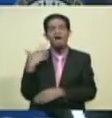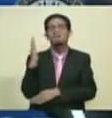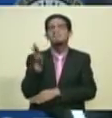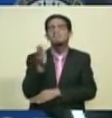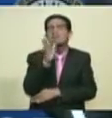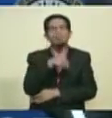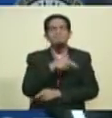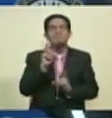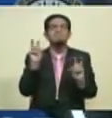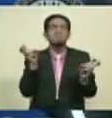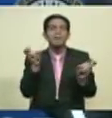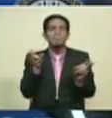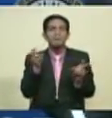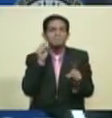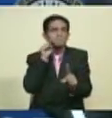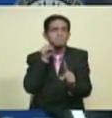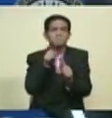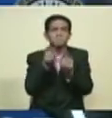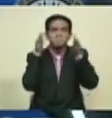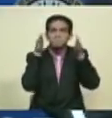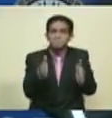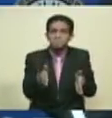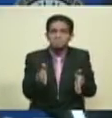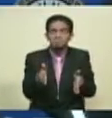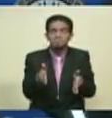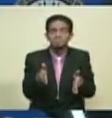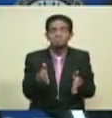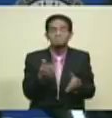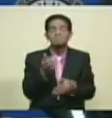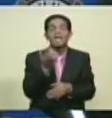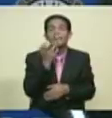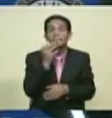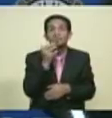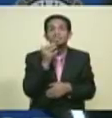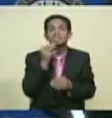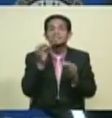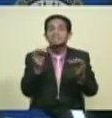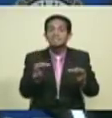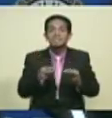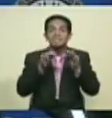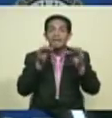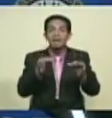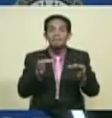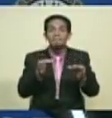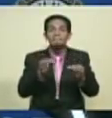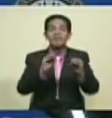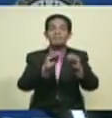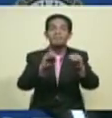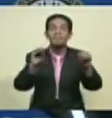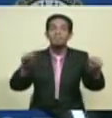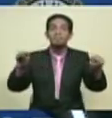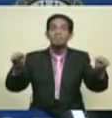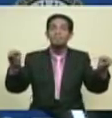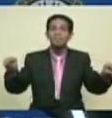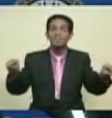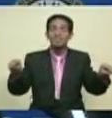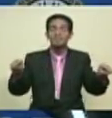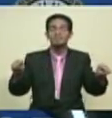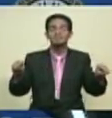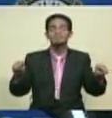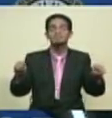central. Siempre, las convocatorias, sobre todo de alto nivel, y en este caso de